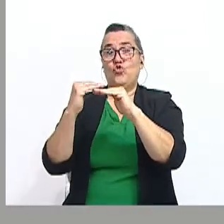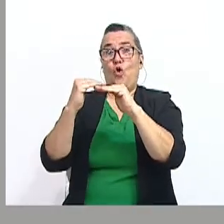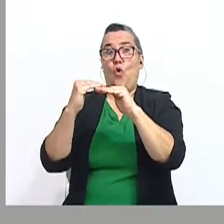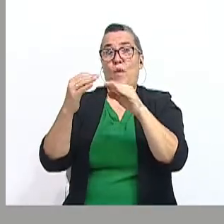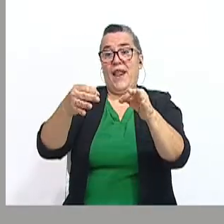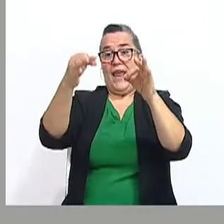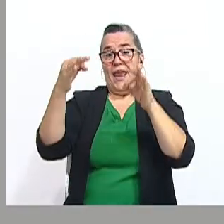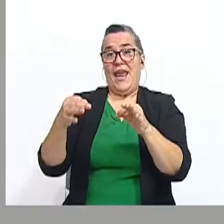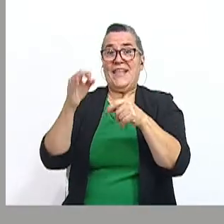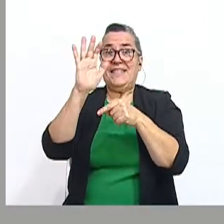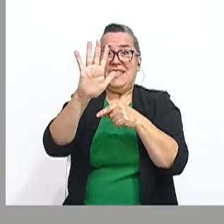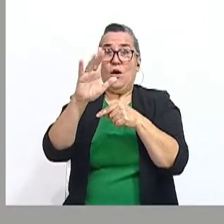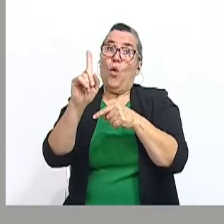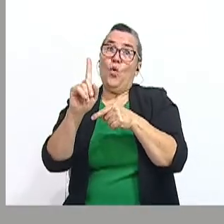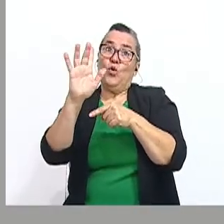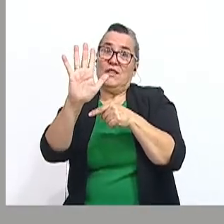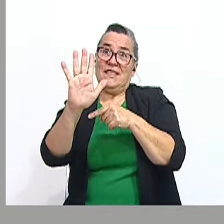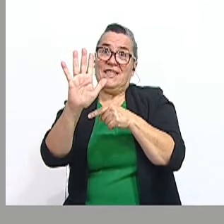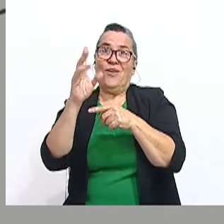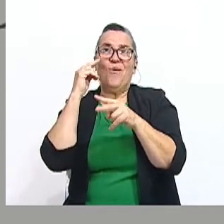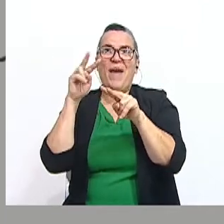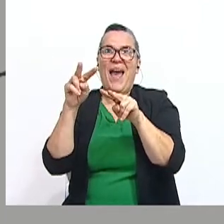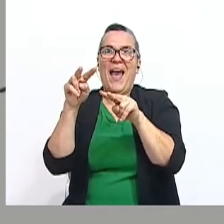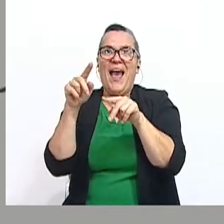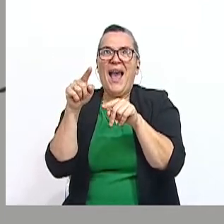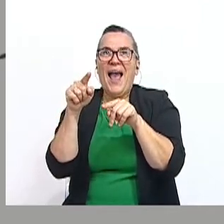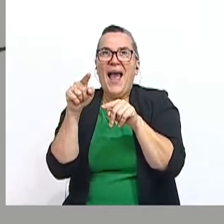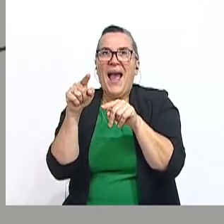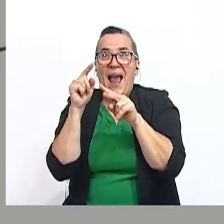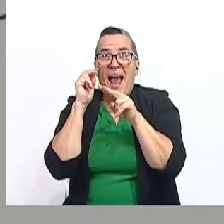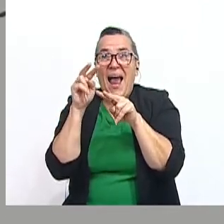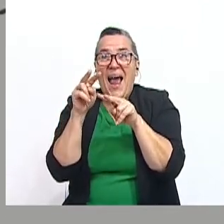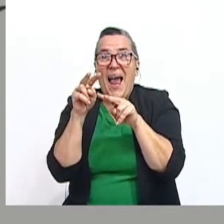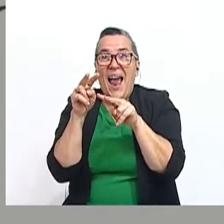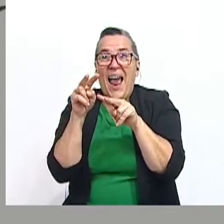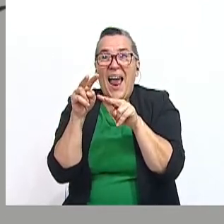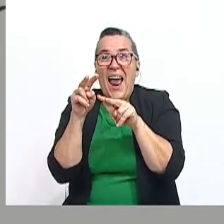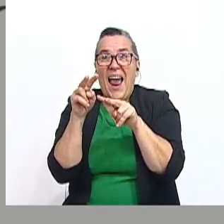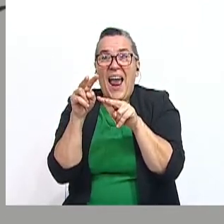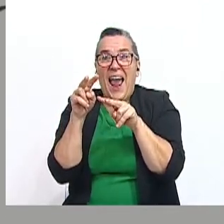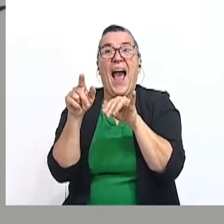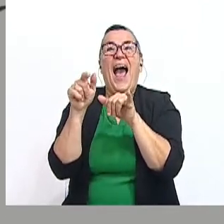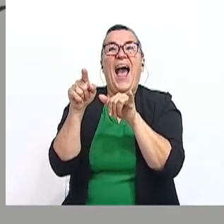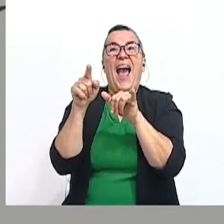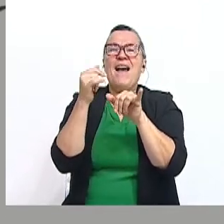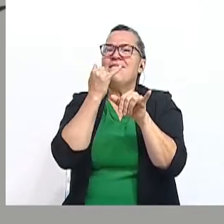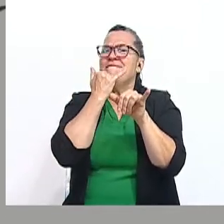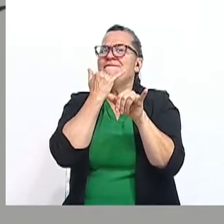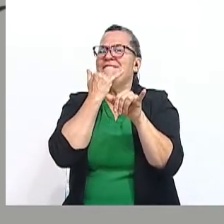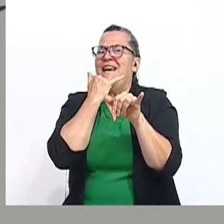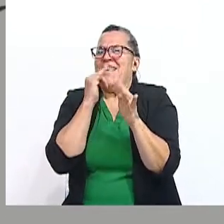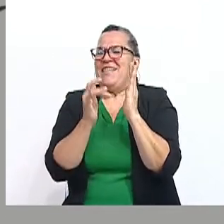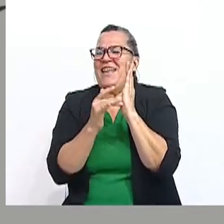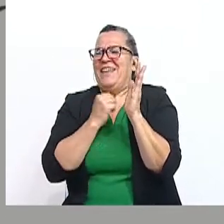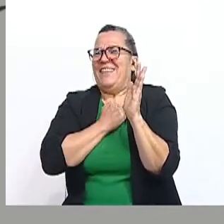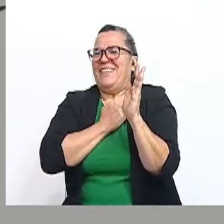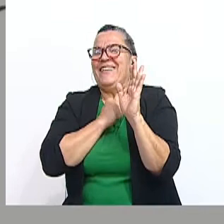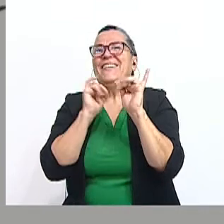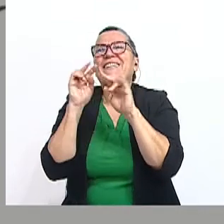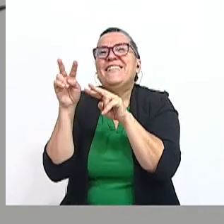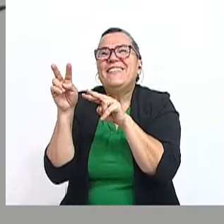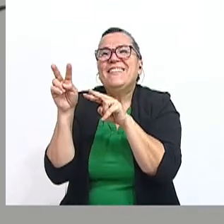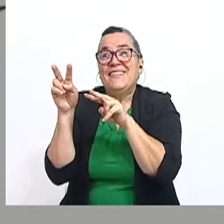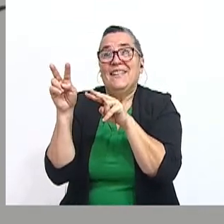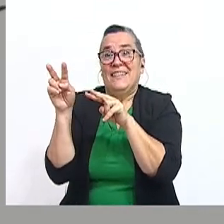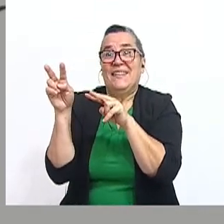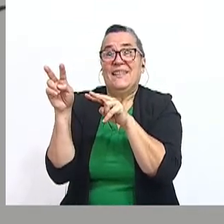el ángulo 5 o viceversa. Veámoslo aquí como se los indico. Disculpen por ahí, una falla técnica. Veanlo